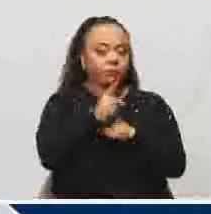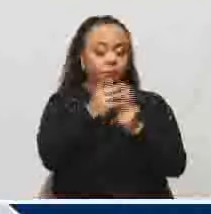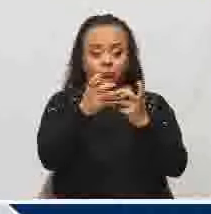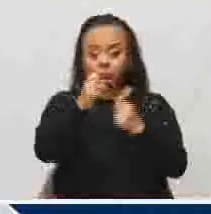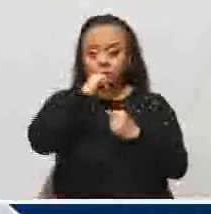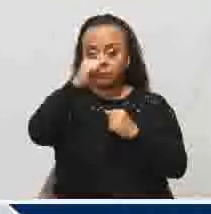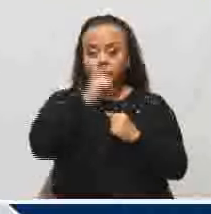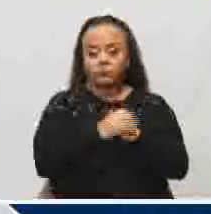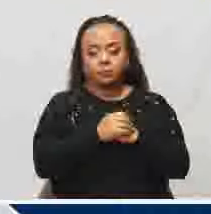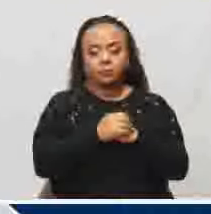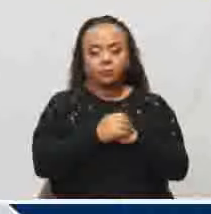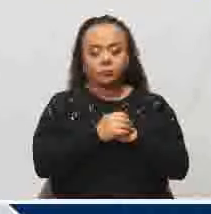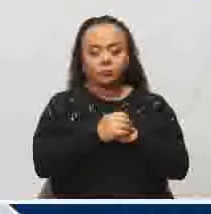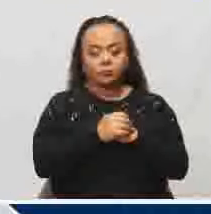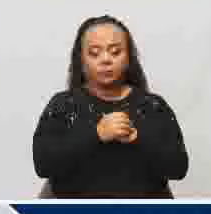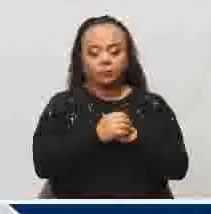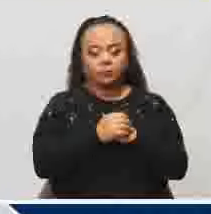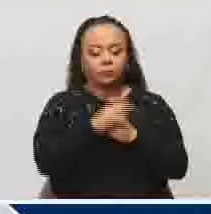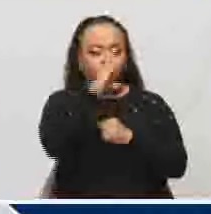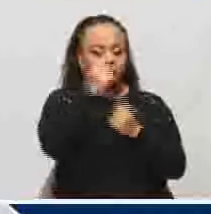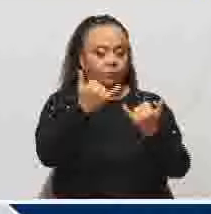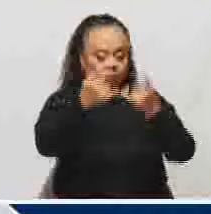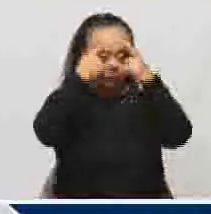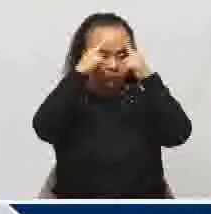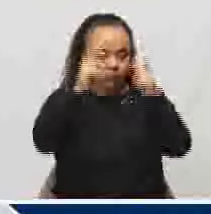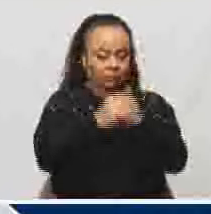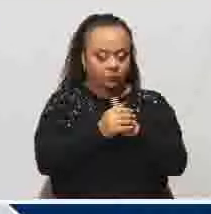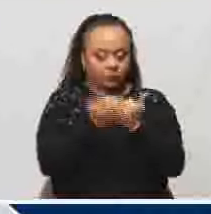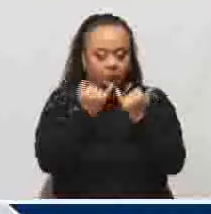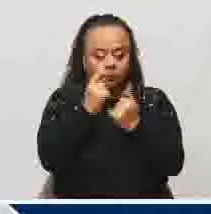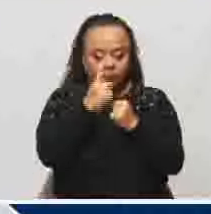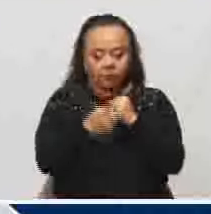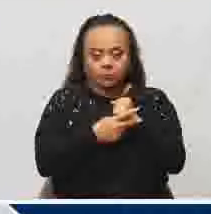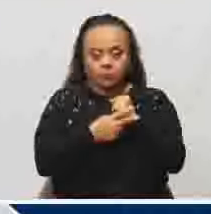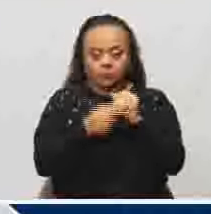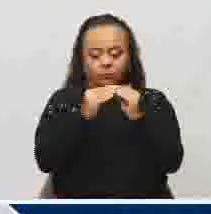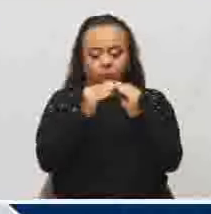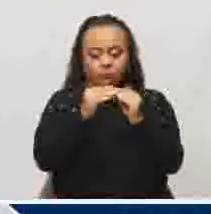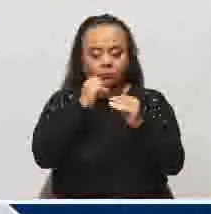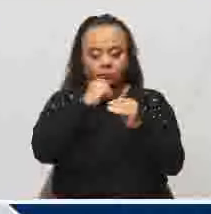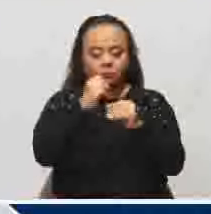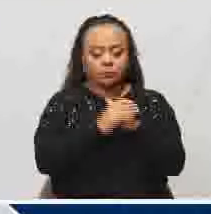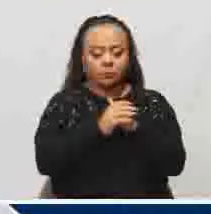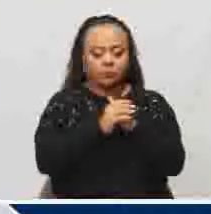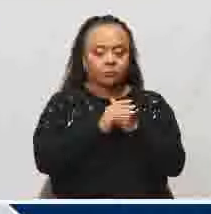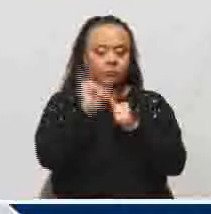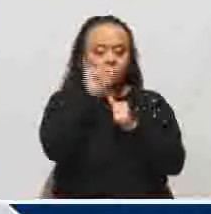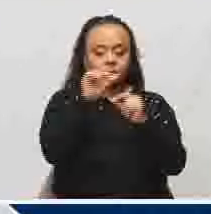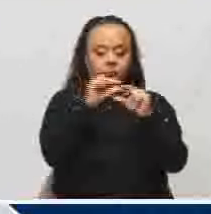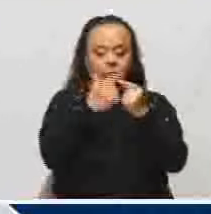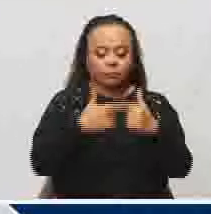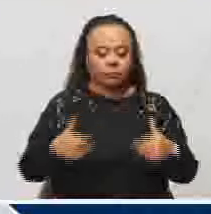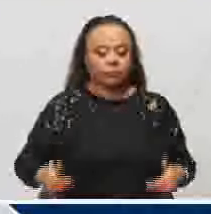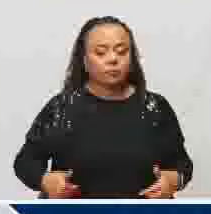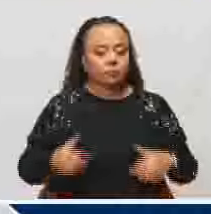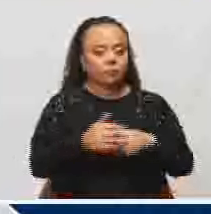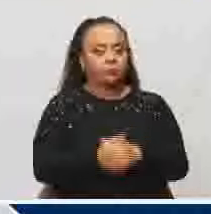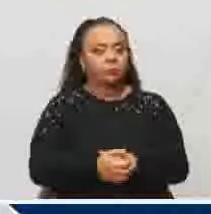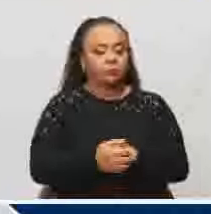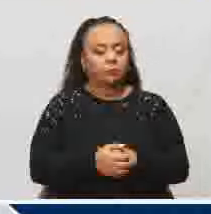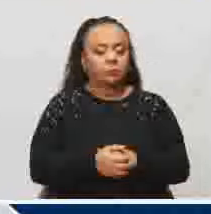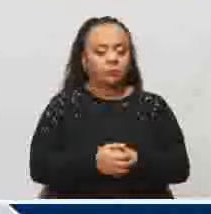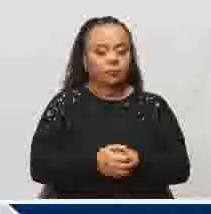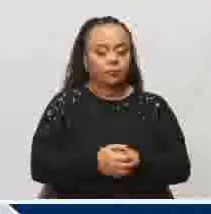campeones volver ser Camp que ya lo lograron que ya fueron una vez campeones que era Por cierto el mismo cuerpo técnico eh